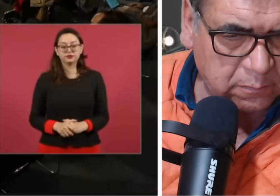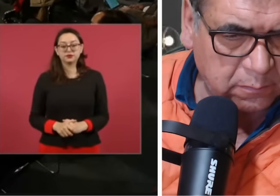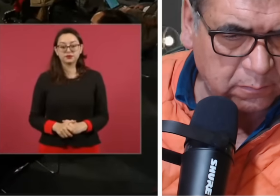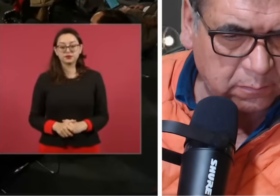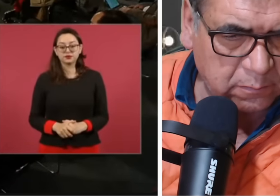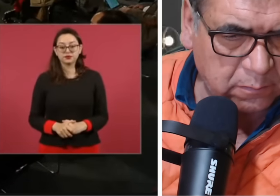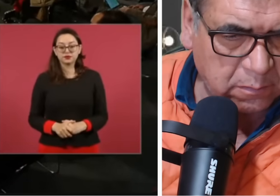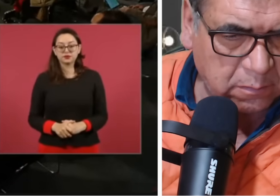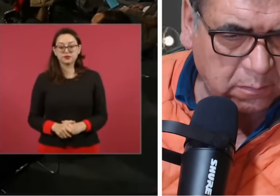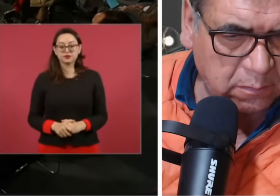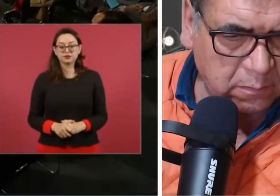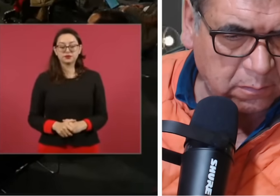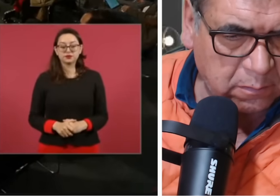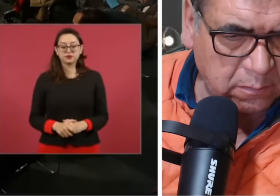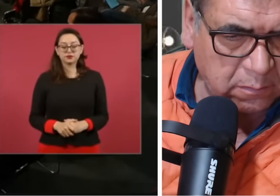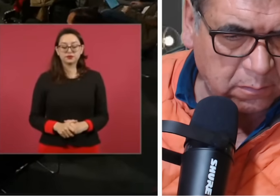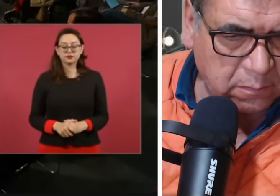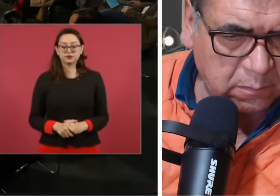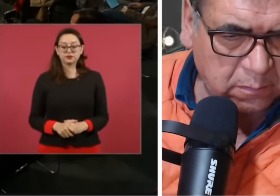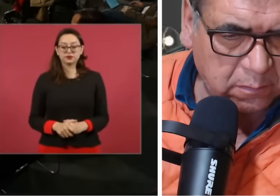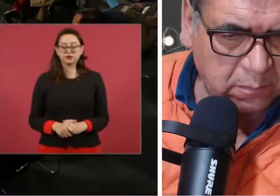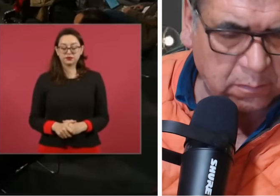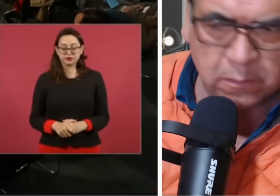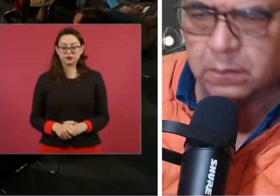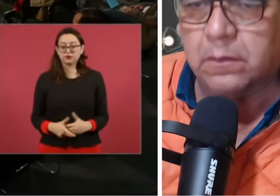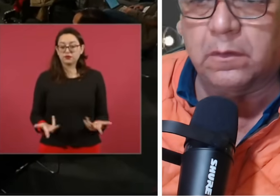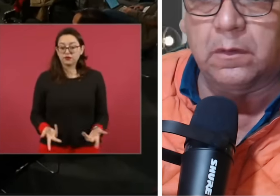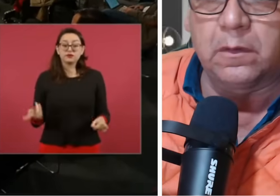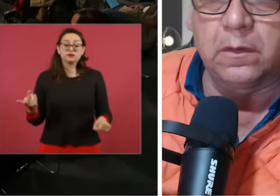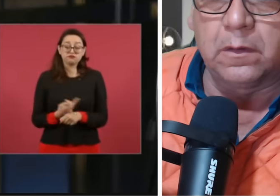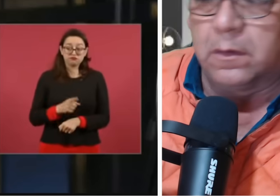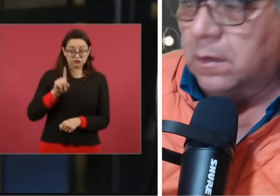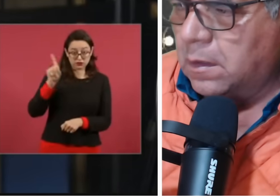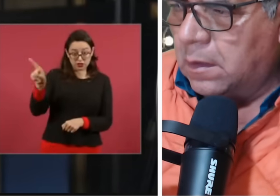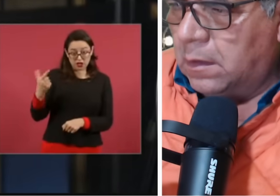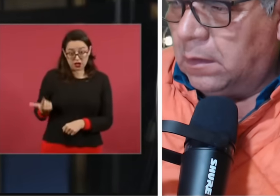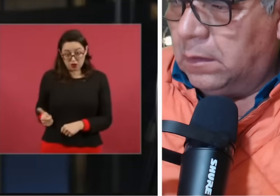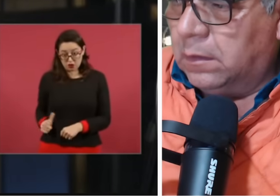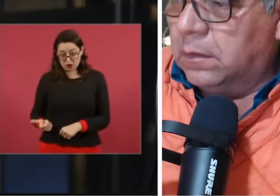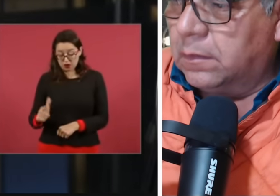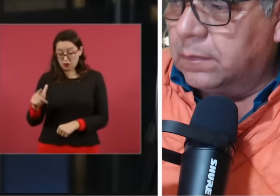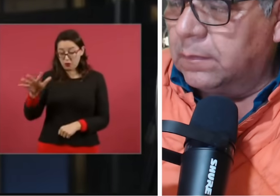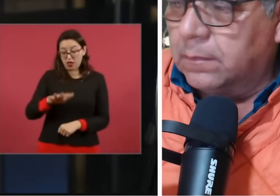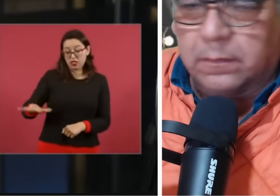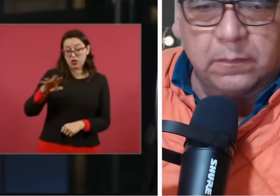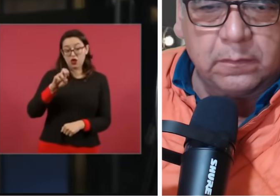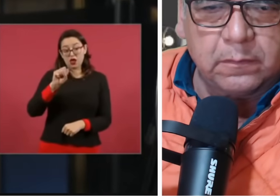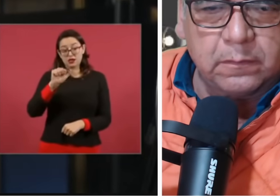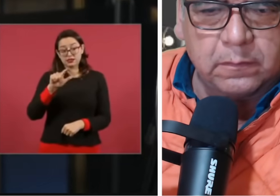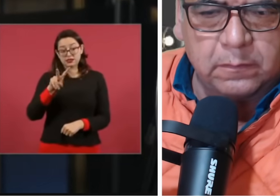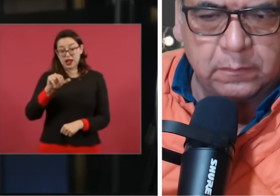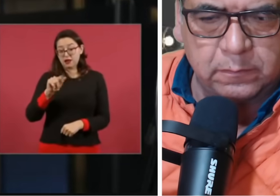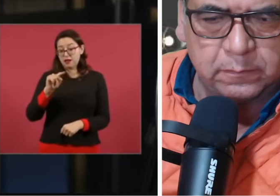tienen de pues los lamentables acontecimientos en Salvatierra, Guanajuato, en donde perdieron la vida hasta este momento